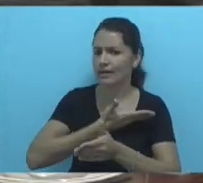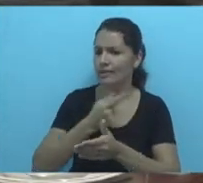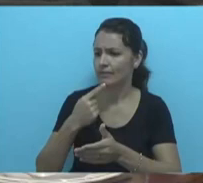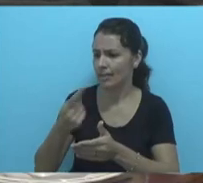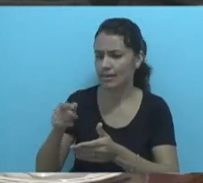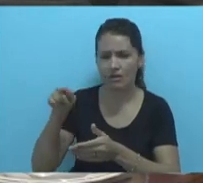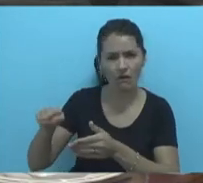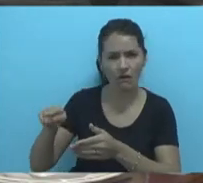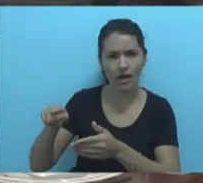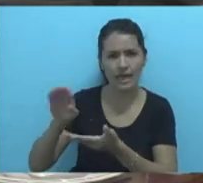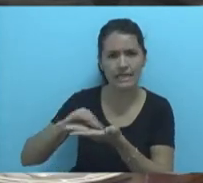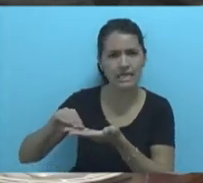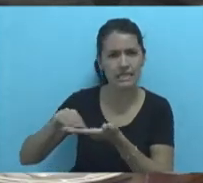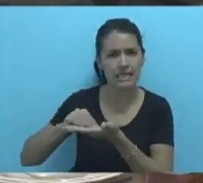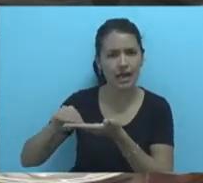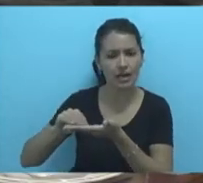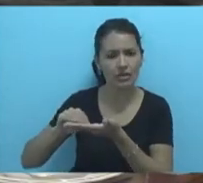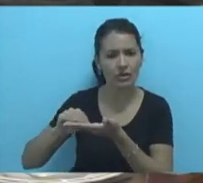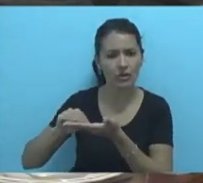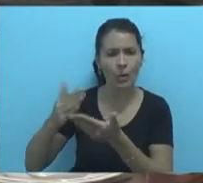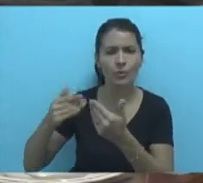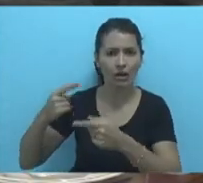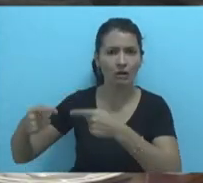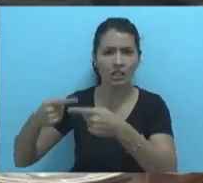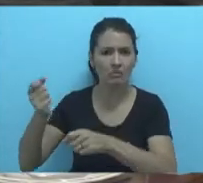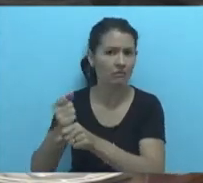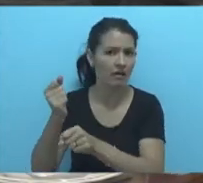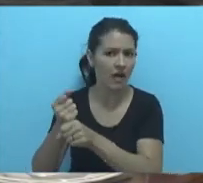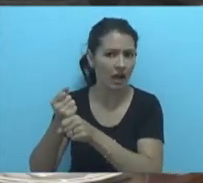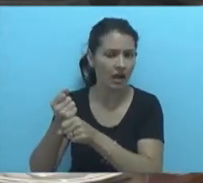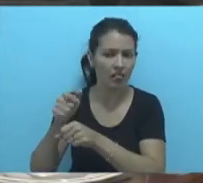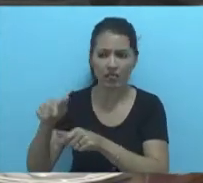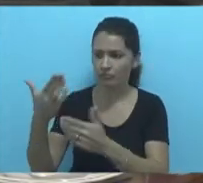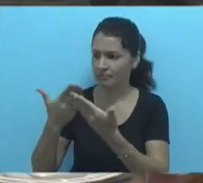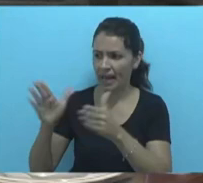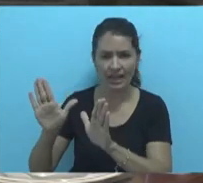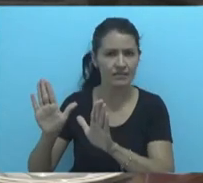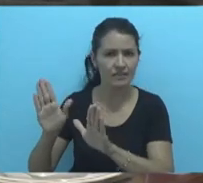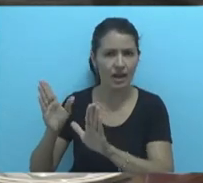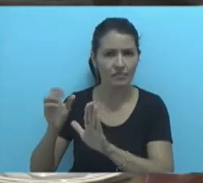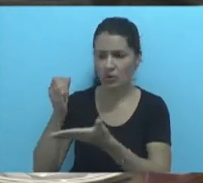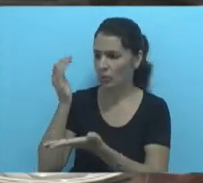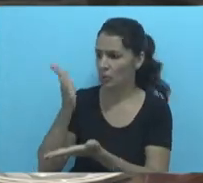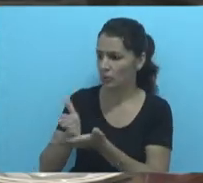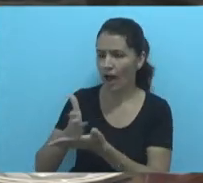garantizado con este fallo es la impunidad, en primer lugar, y en segundo